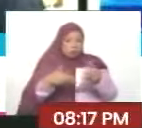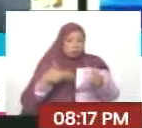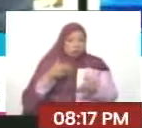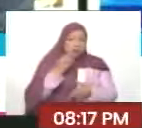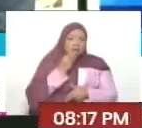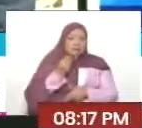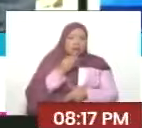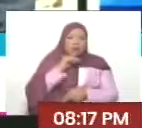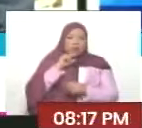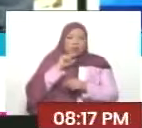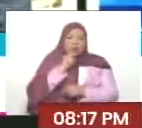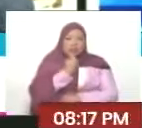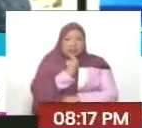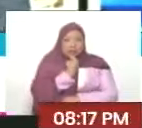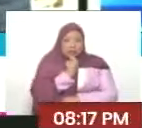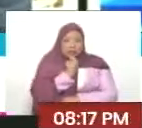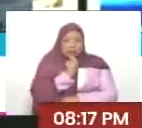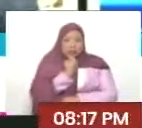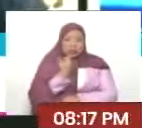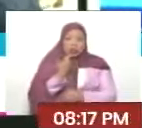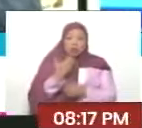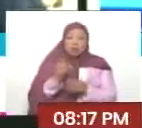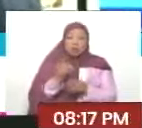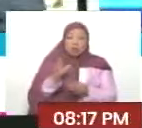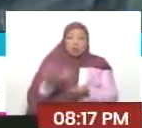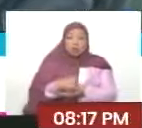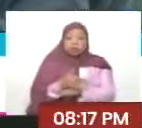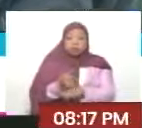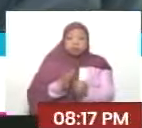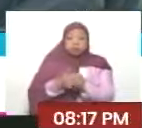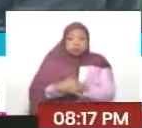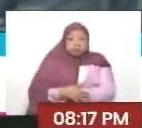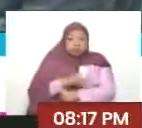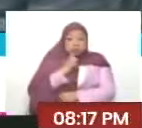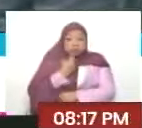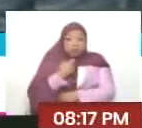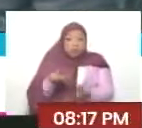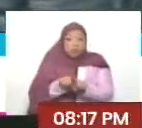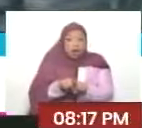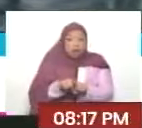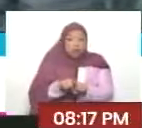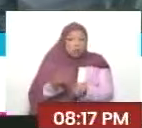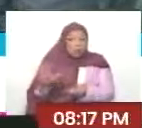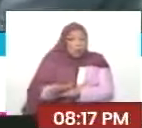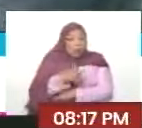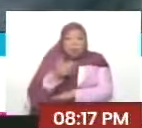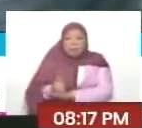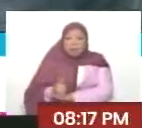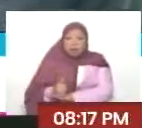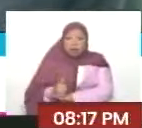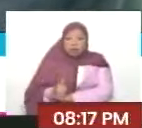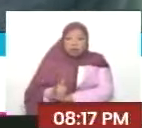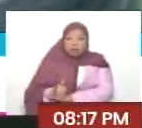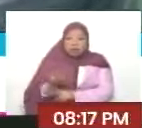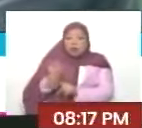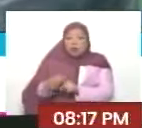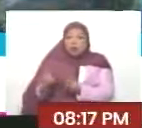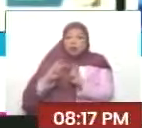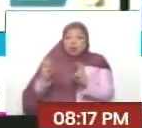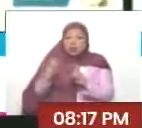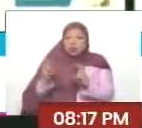guardando silencio, cómplice, silencio criminal. Y sobre el otro tema, aunque no me lo has